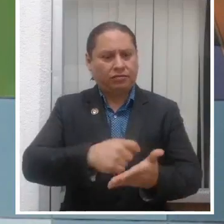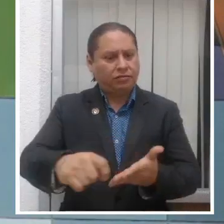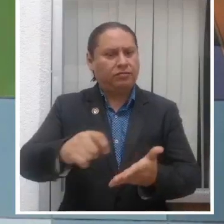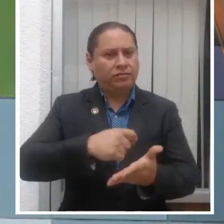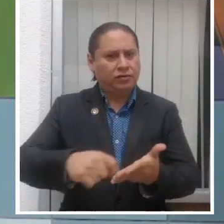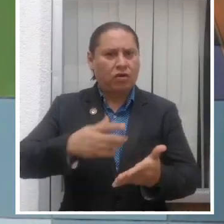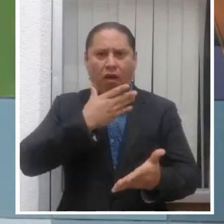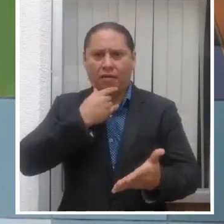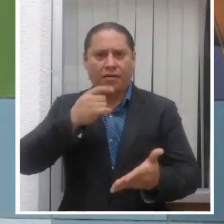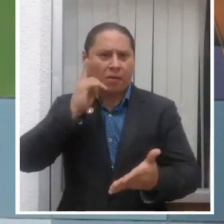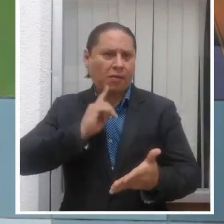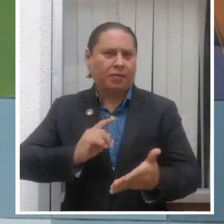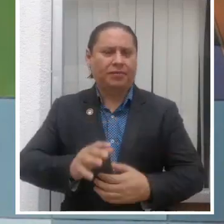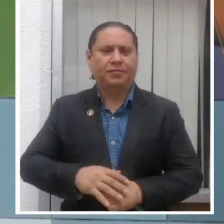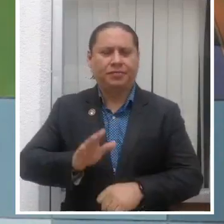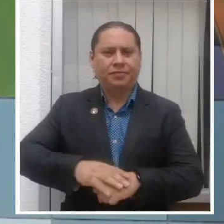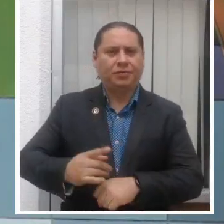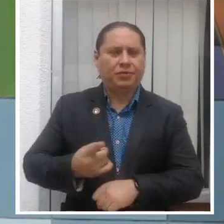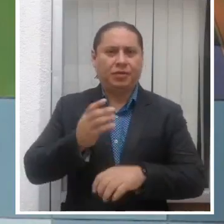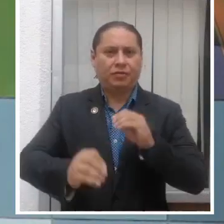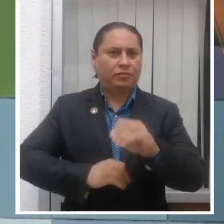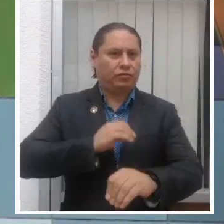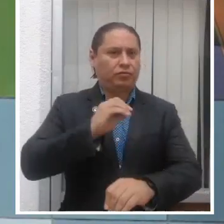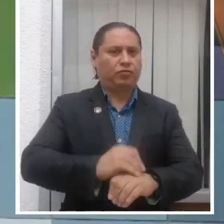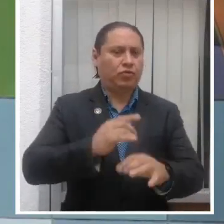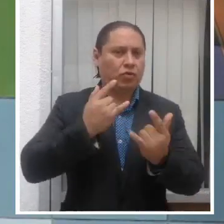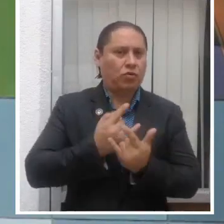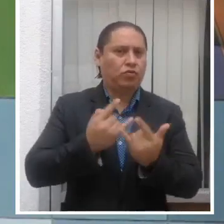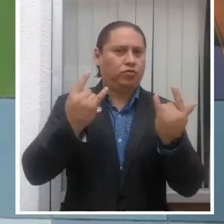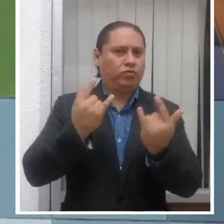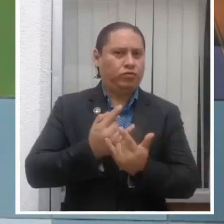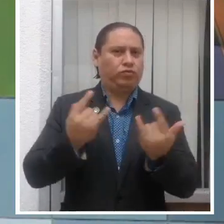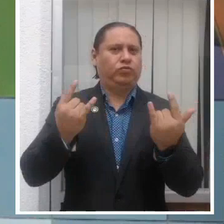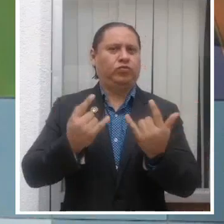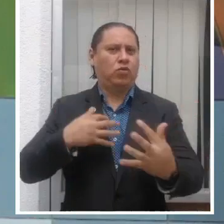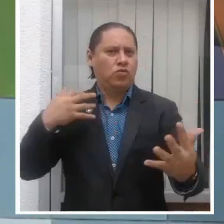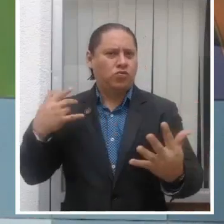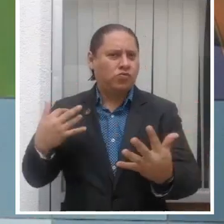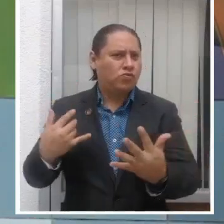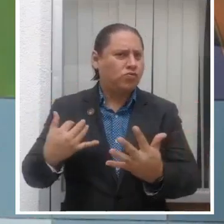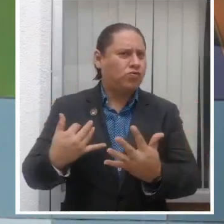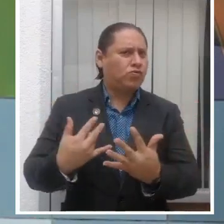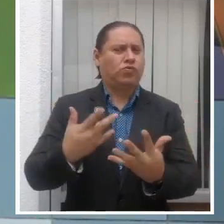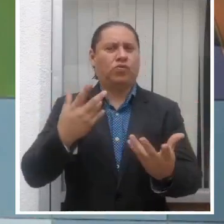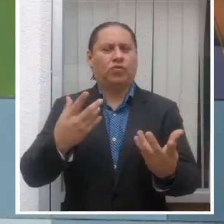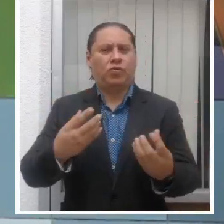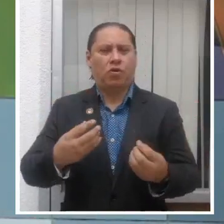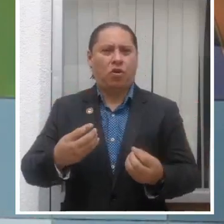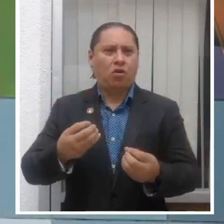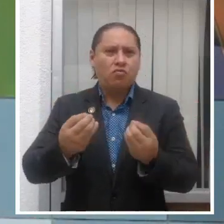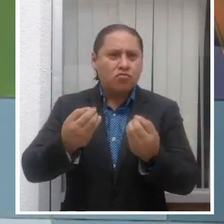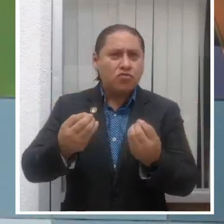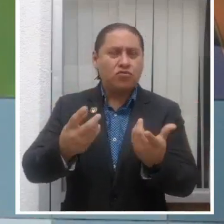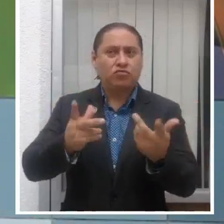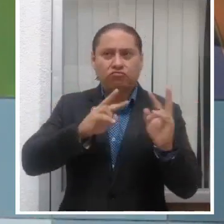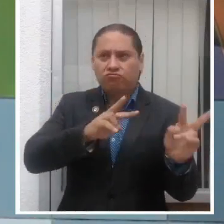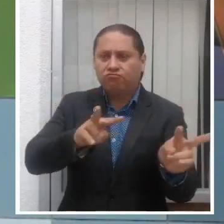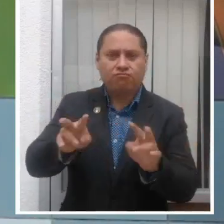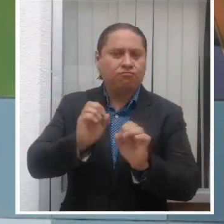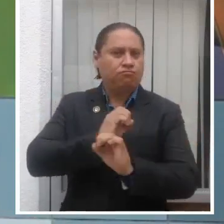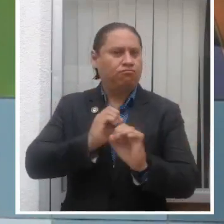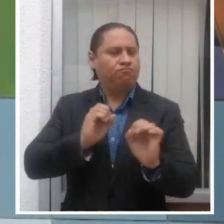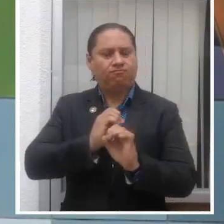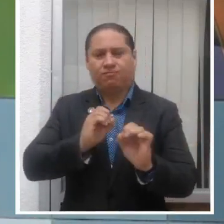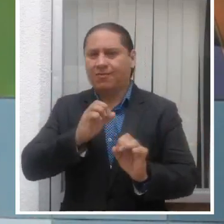las escritoras, ¿no? Porque están poniendo en la historia algunos sucesos que muchos no vemos y que es por medio de